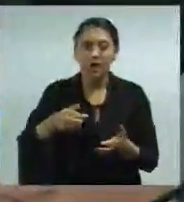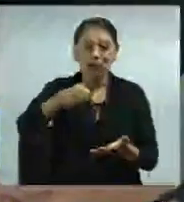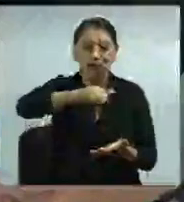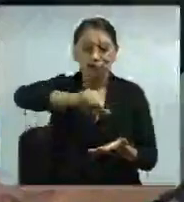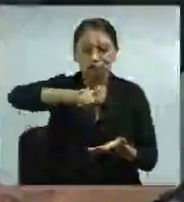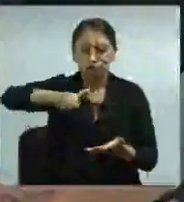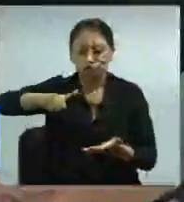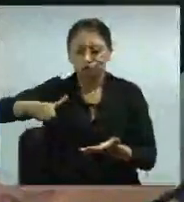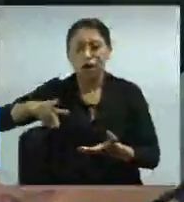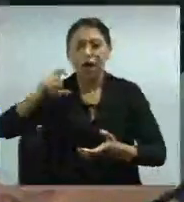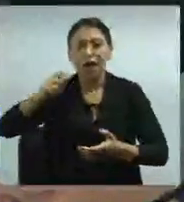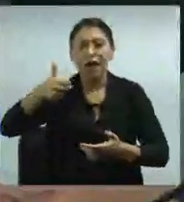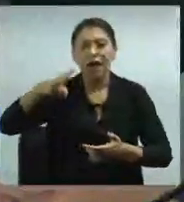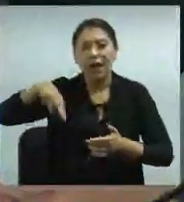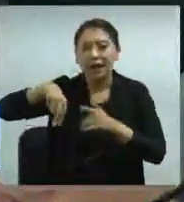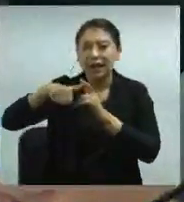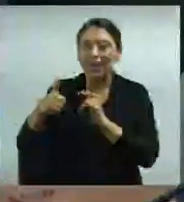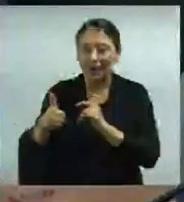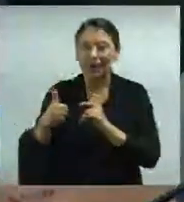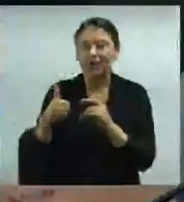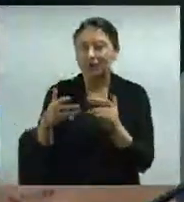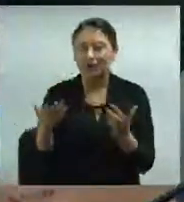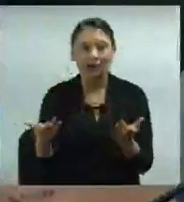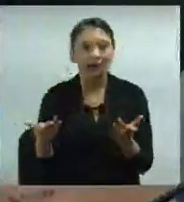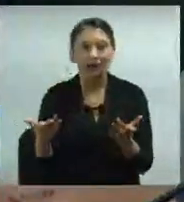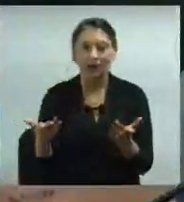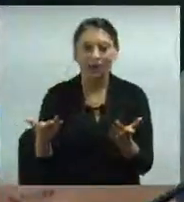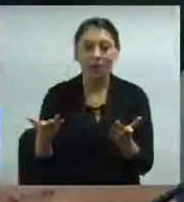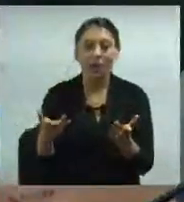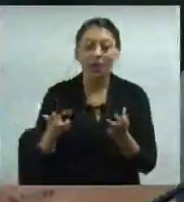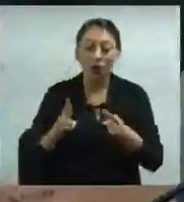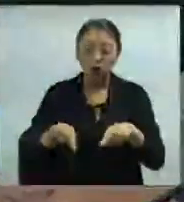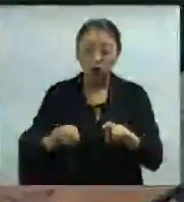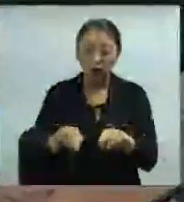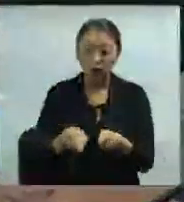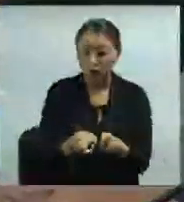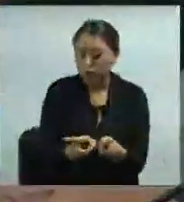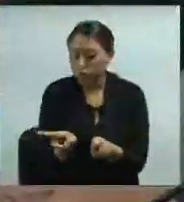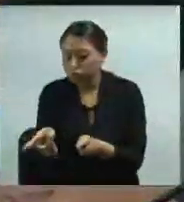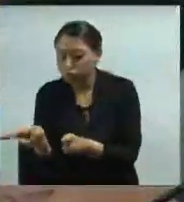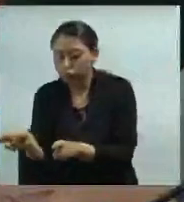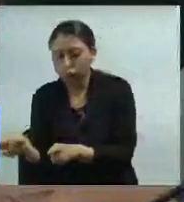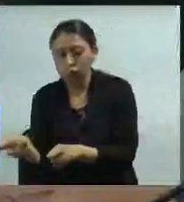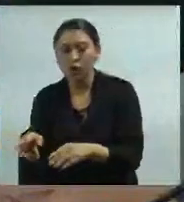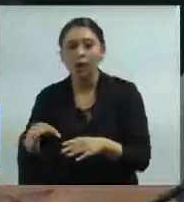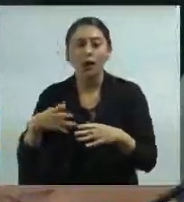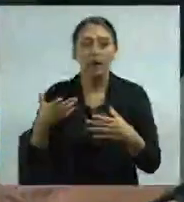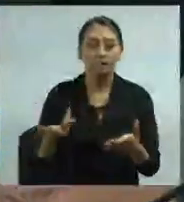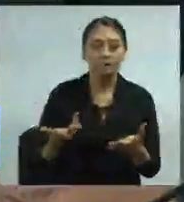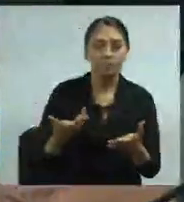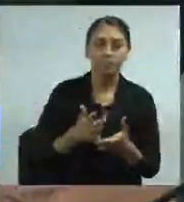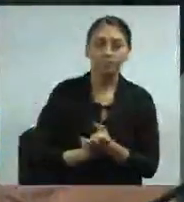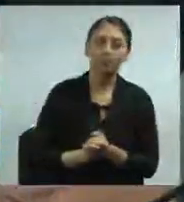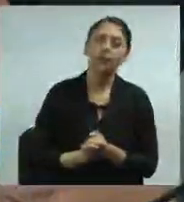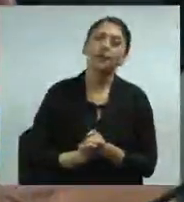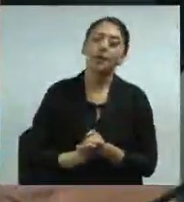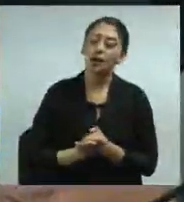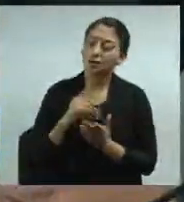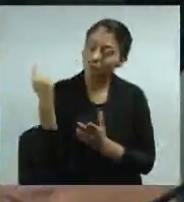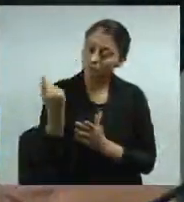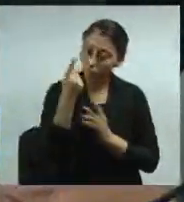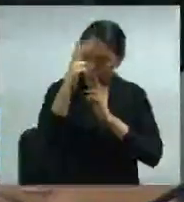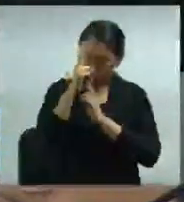la caña, acabando con la fruticultura. Desvían los ríos, ¿por qué no perforan los pozos? Entonces, por favor, con todo